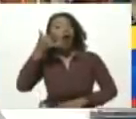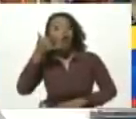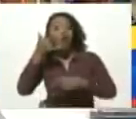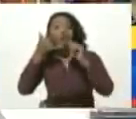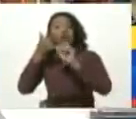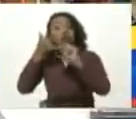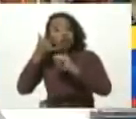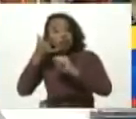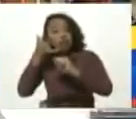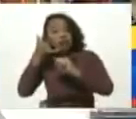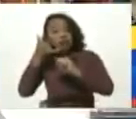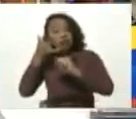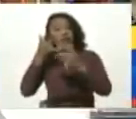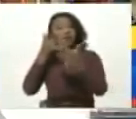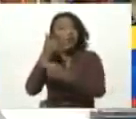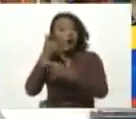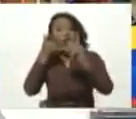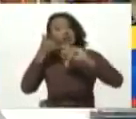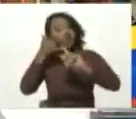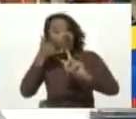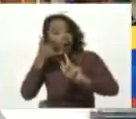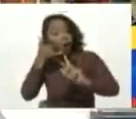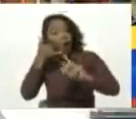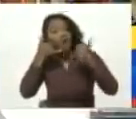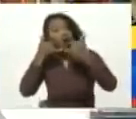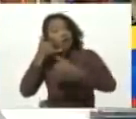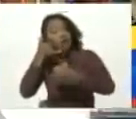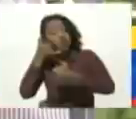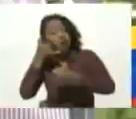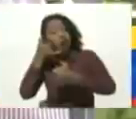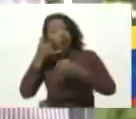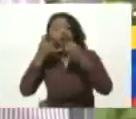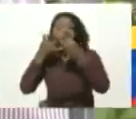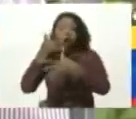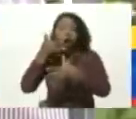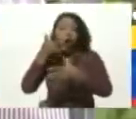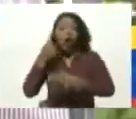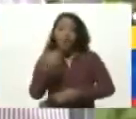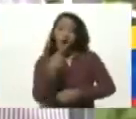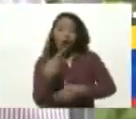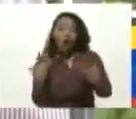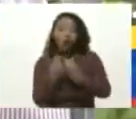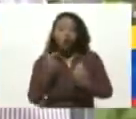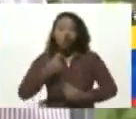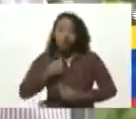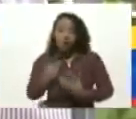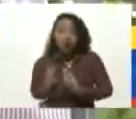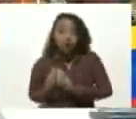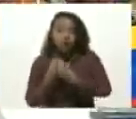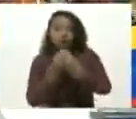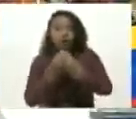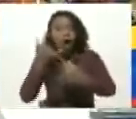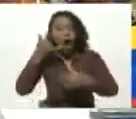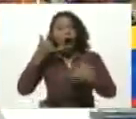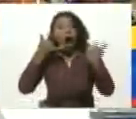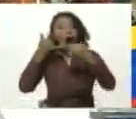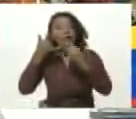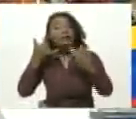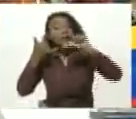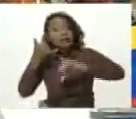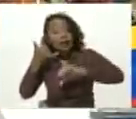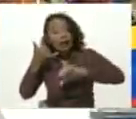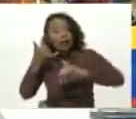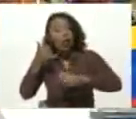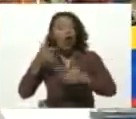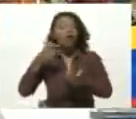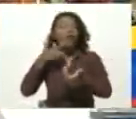vacunaste? ¿No te has vacunado? Bueno, vamos juntos, pues yo te acompaño. Hay un centro de vacunación en la esquina